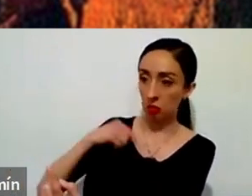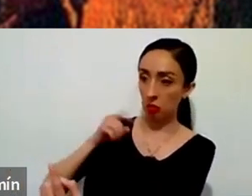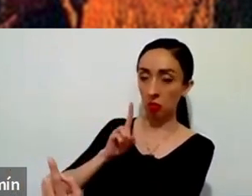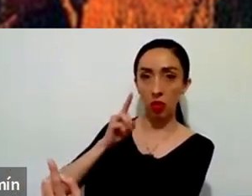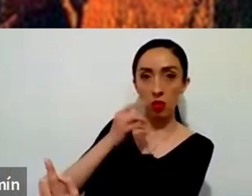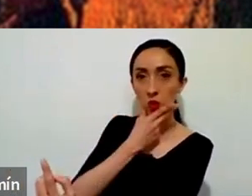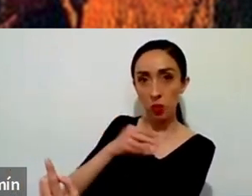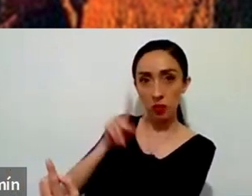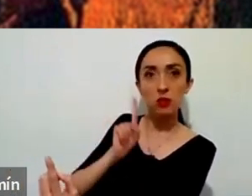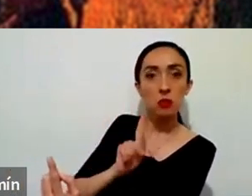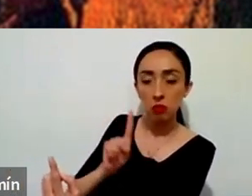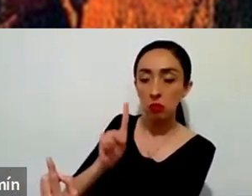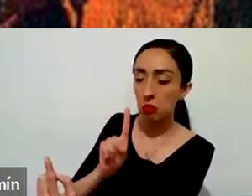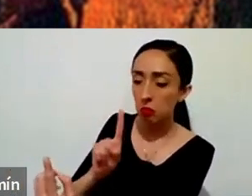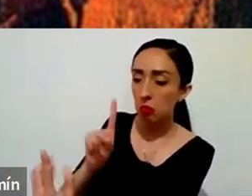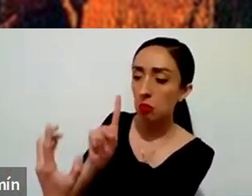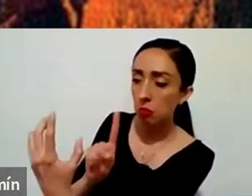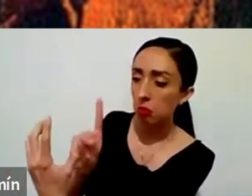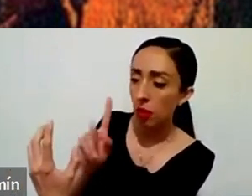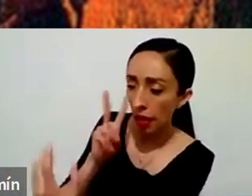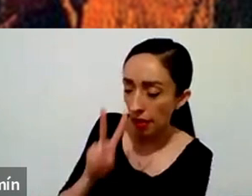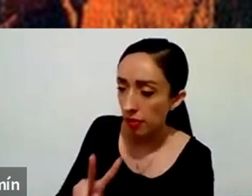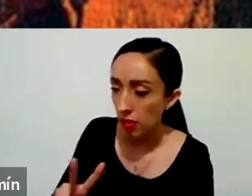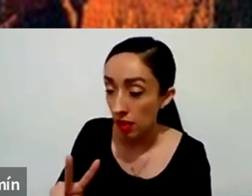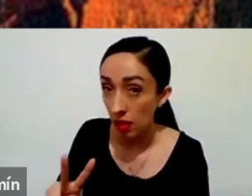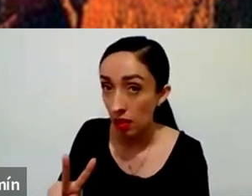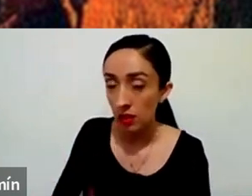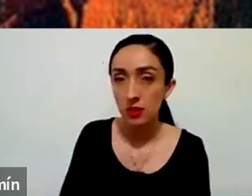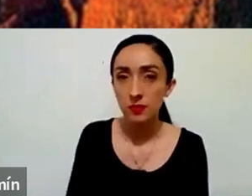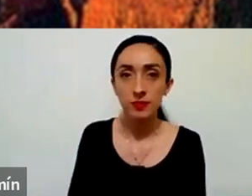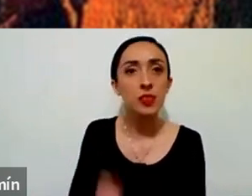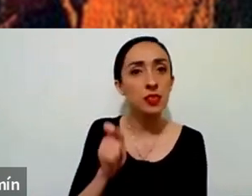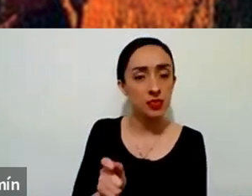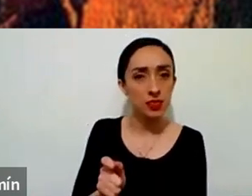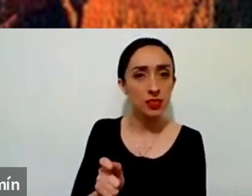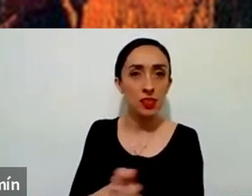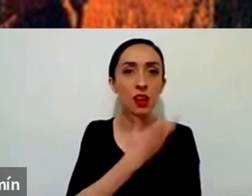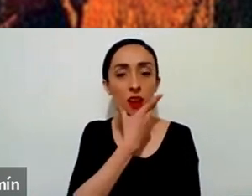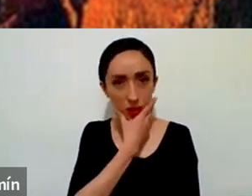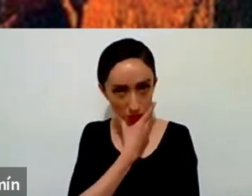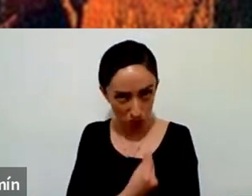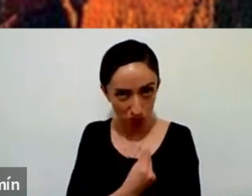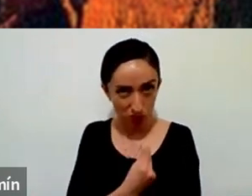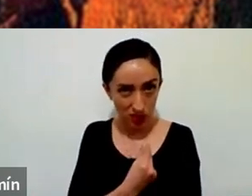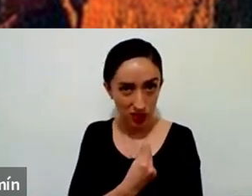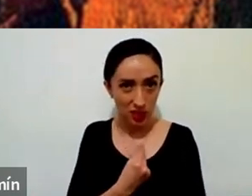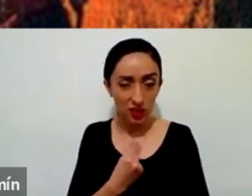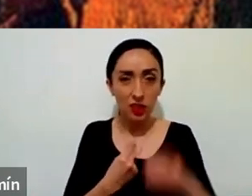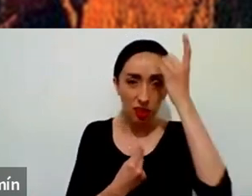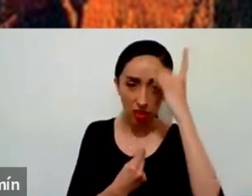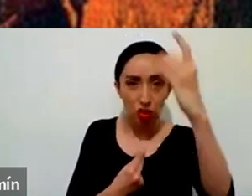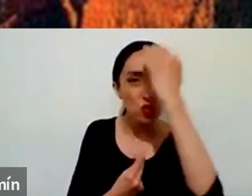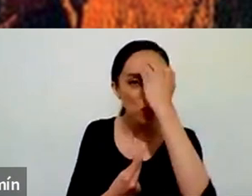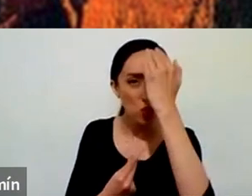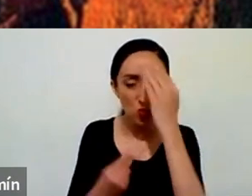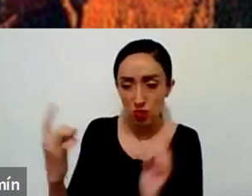o este encuentro de Moisés con lo divino, no ocurre de una manera convencional